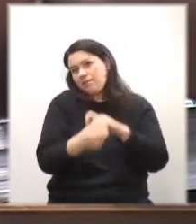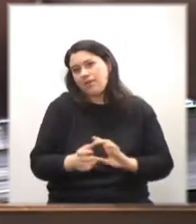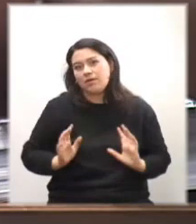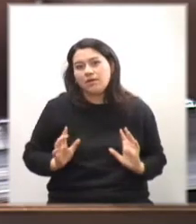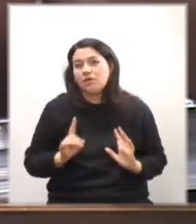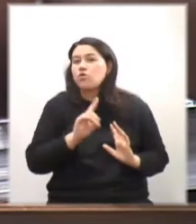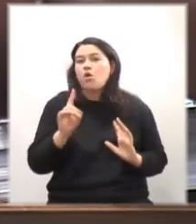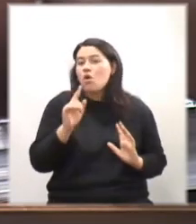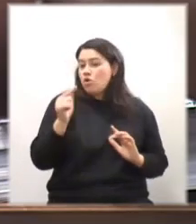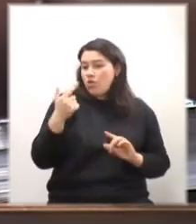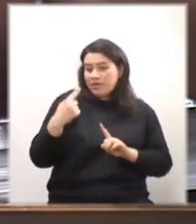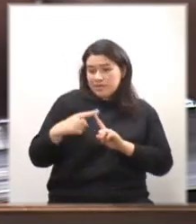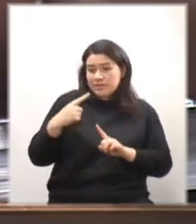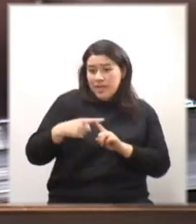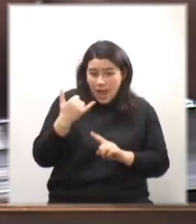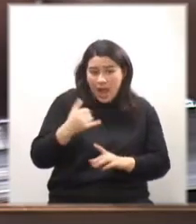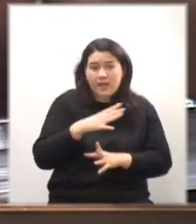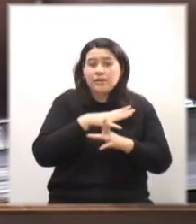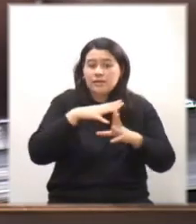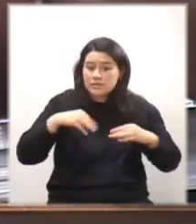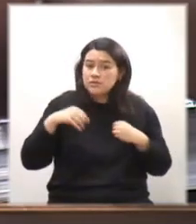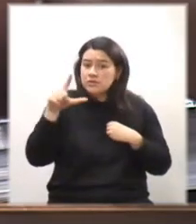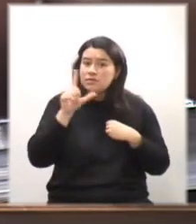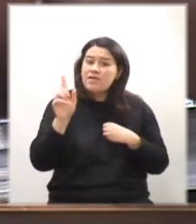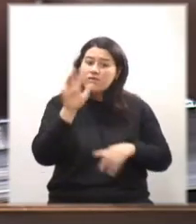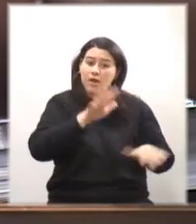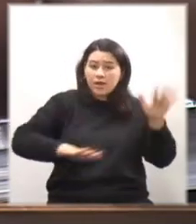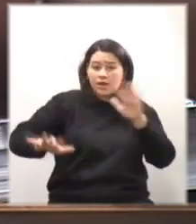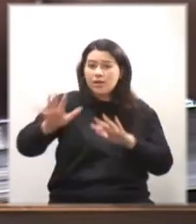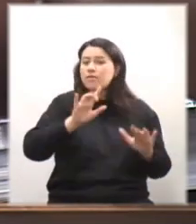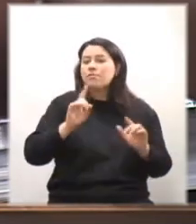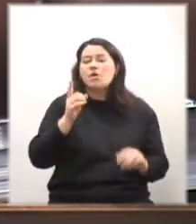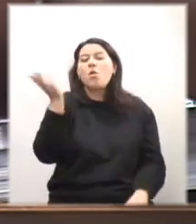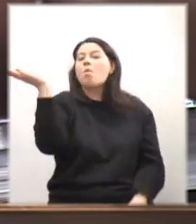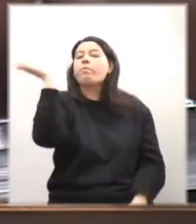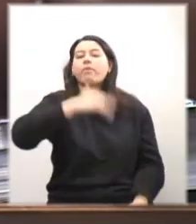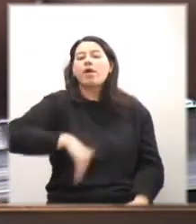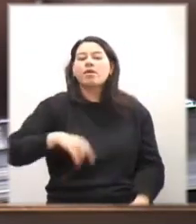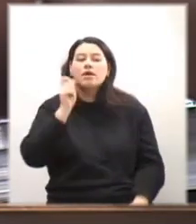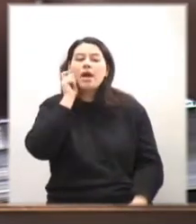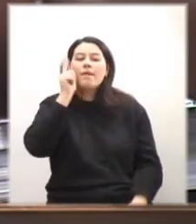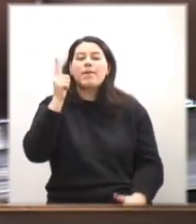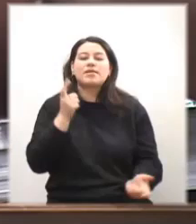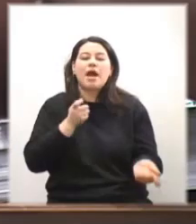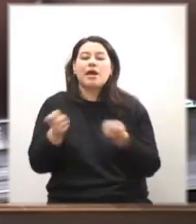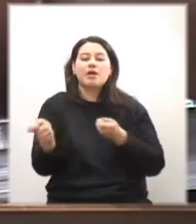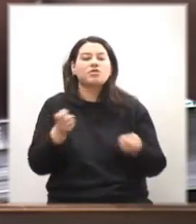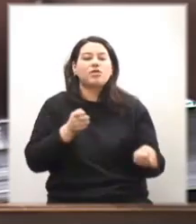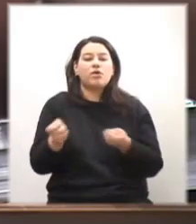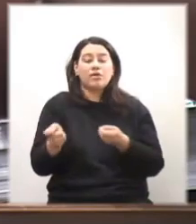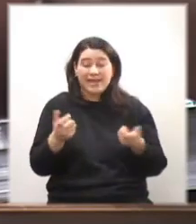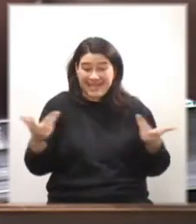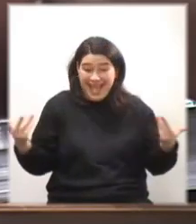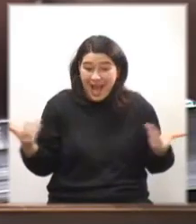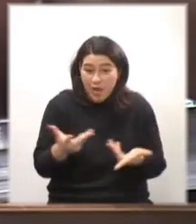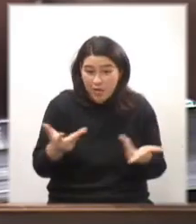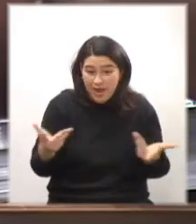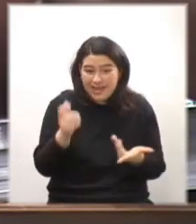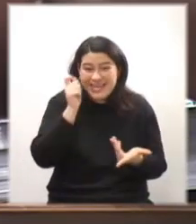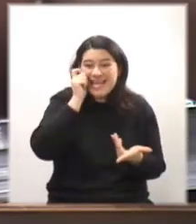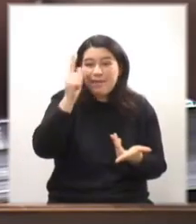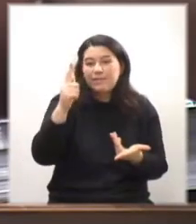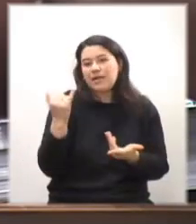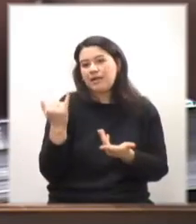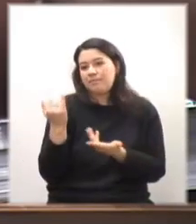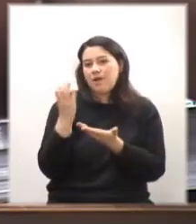no porque no existieran escuelas o liceos para reparar, sino por incapacidad en la gestión y ahora la incapacidad